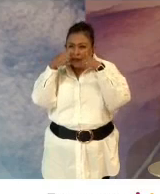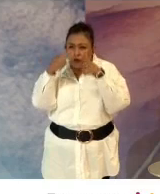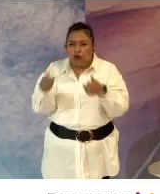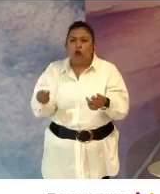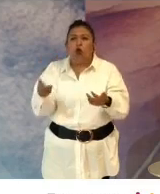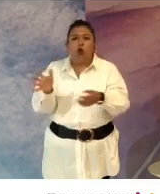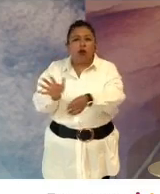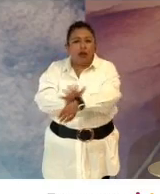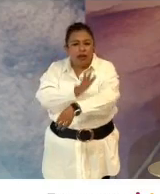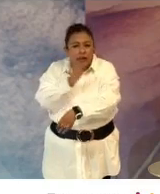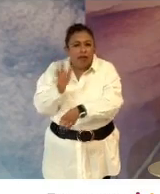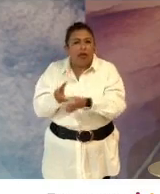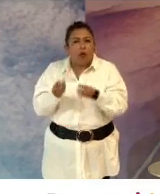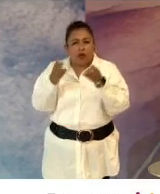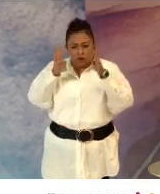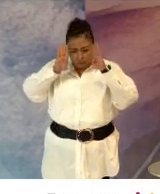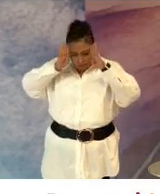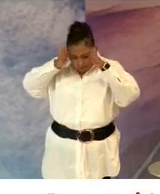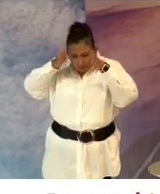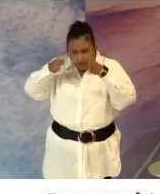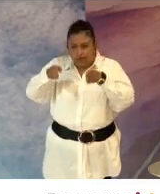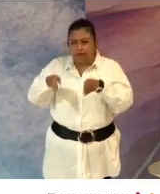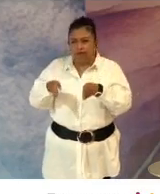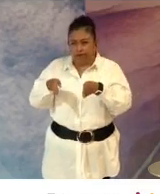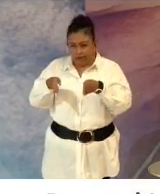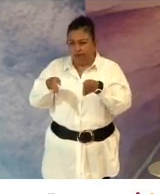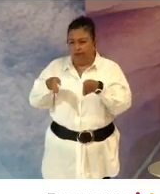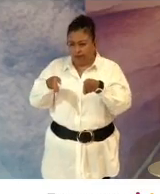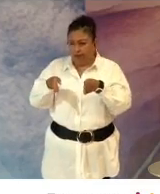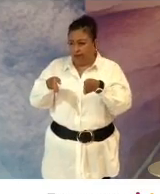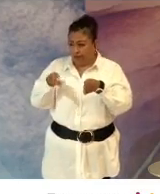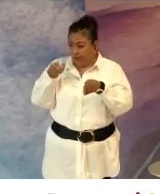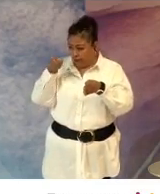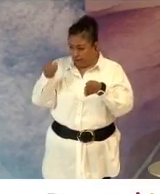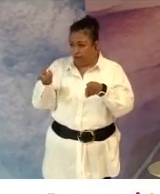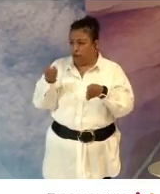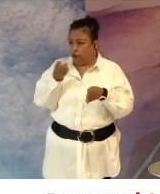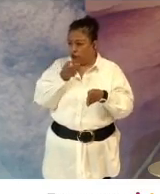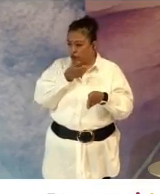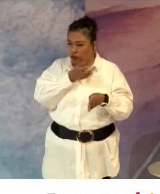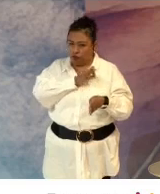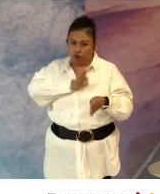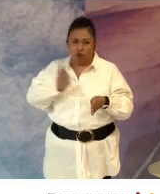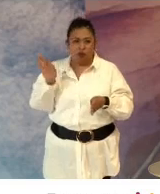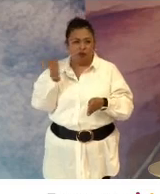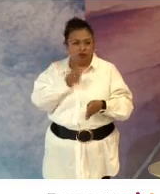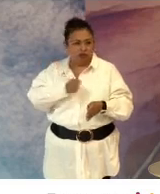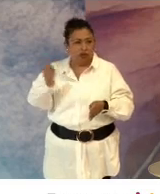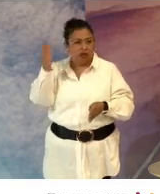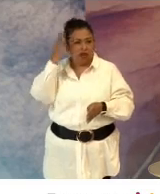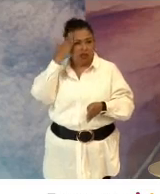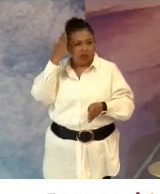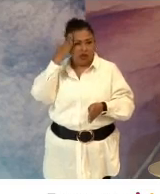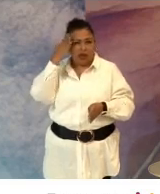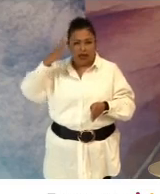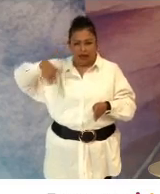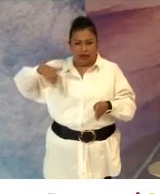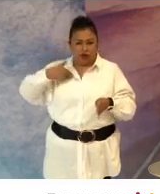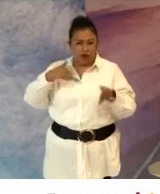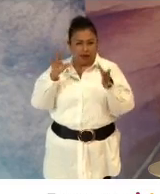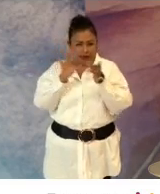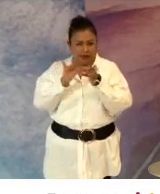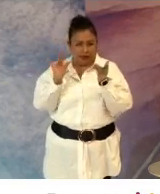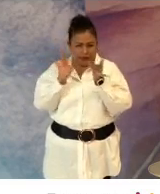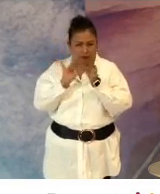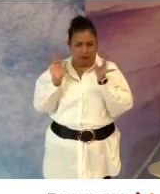y de su energía se enfoca en estas capacidades de liderazgo más profundas que intenté describir?